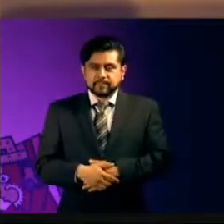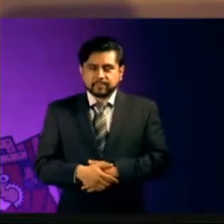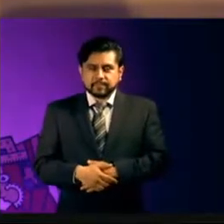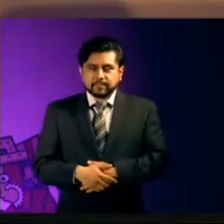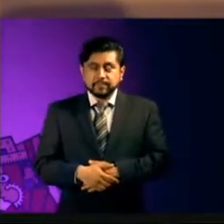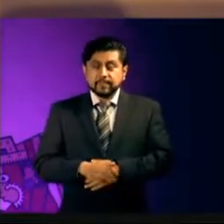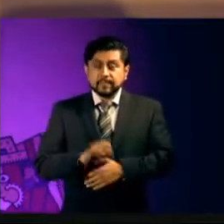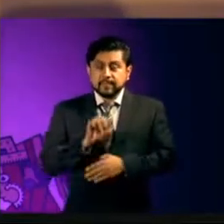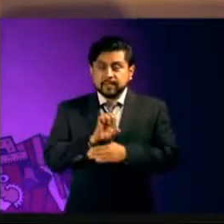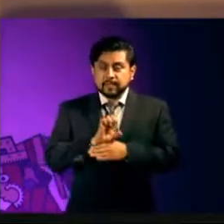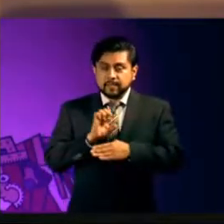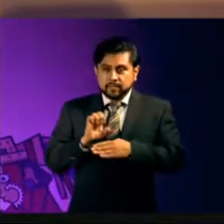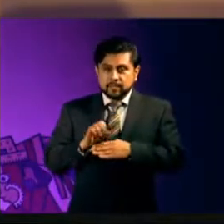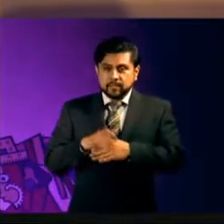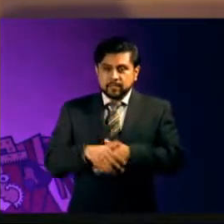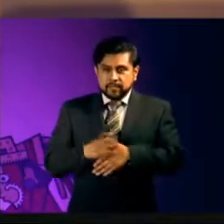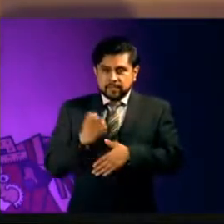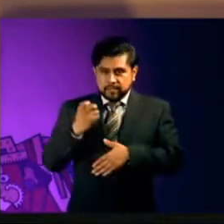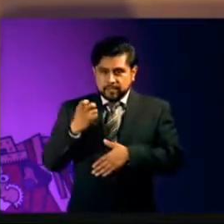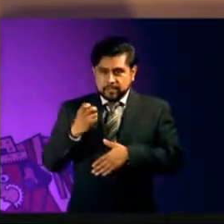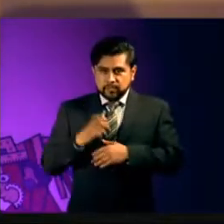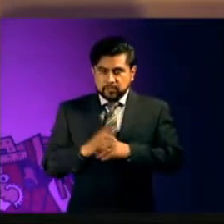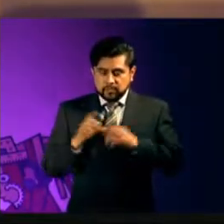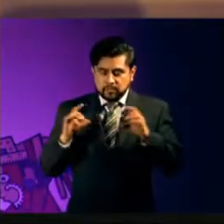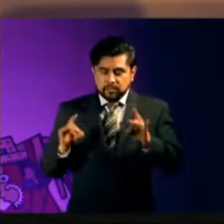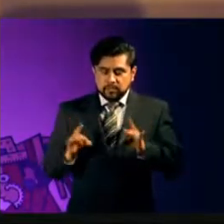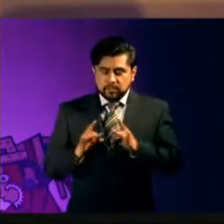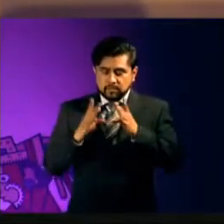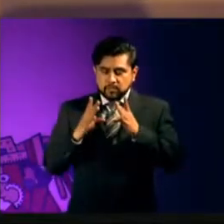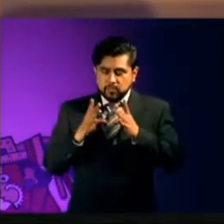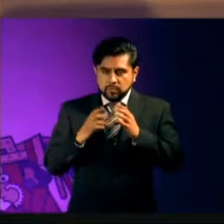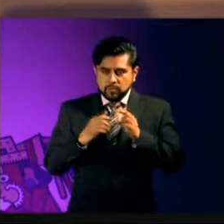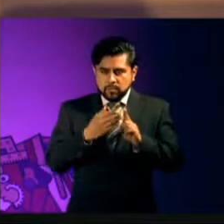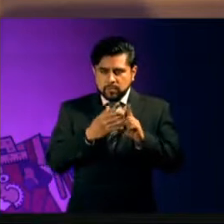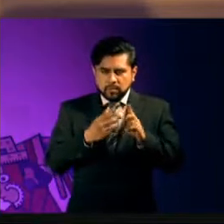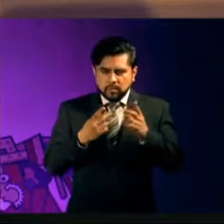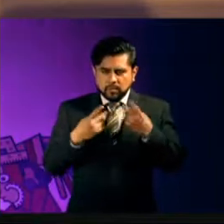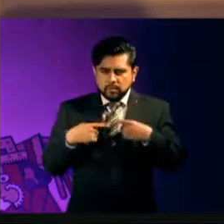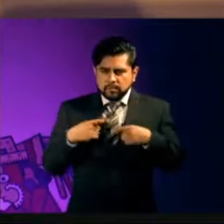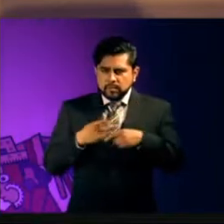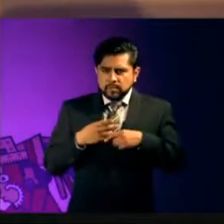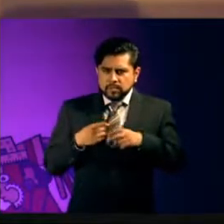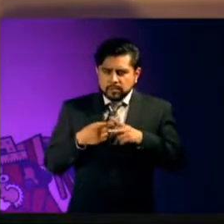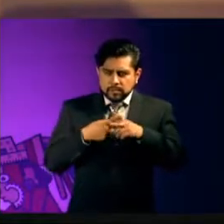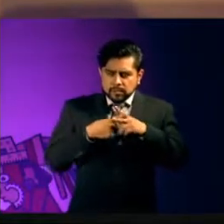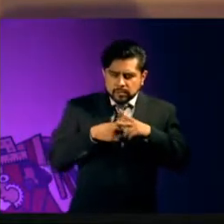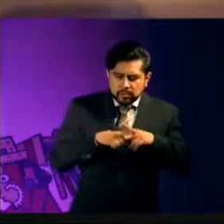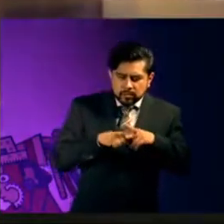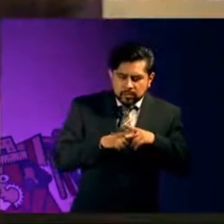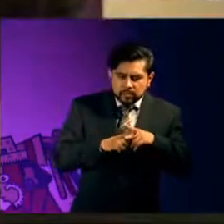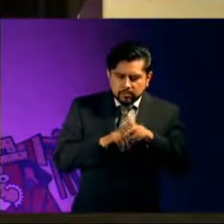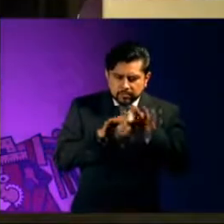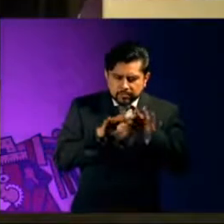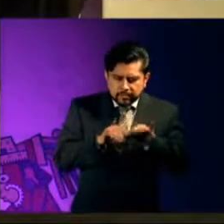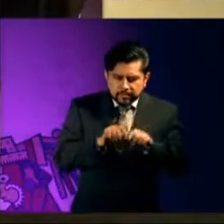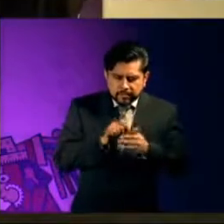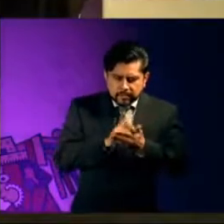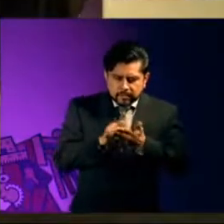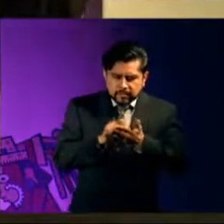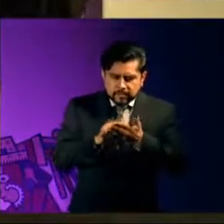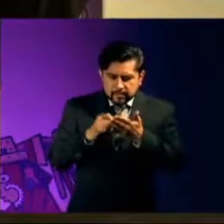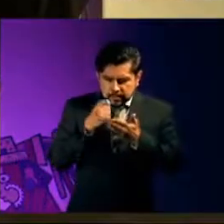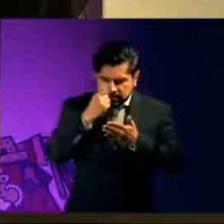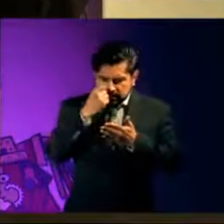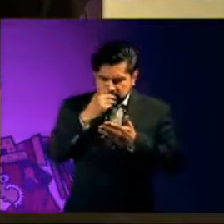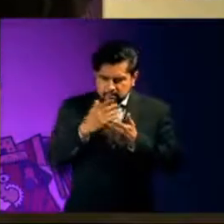y entonces justamente de pronto que las personas empezamos empecemos a escribir de todo sin fronteras de alguna